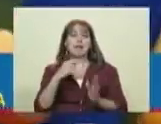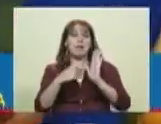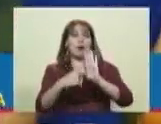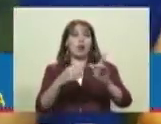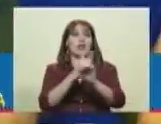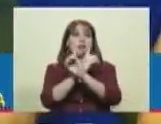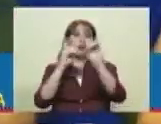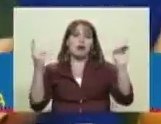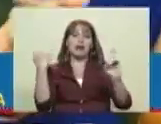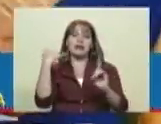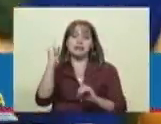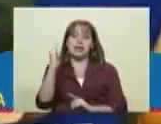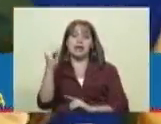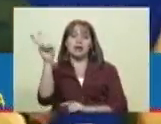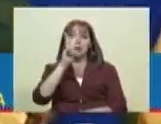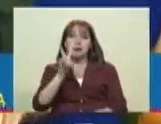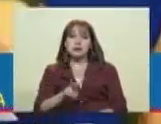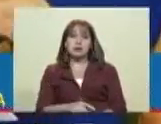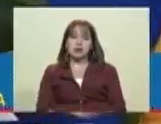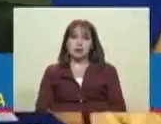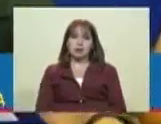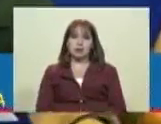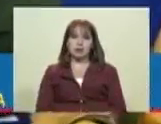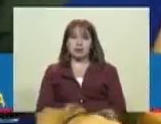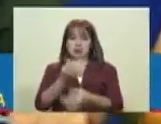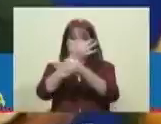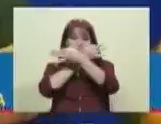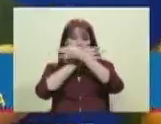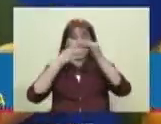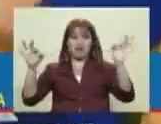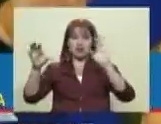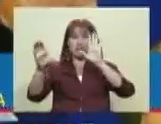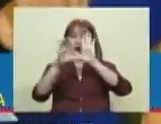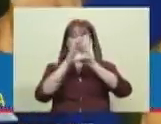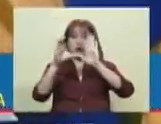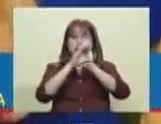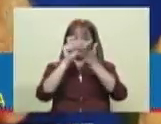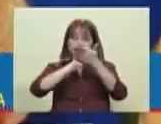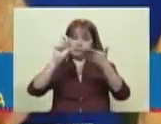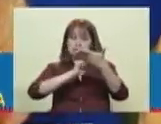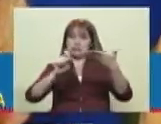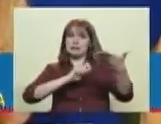tiene Venezuela que para perfeccionar su constitución